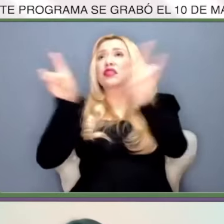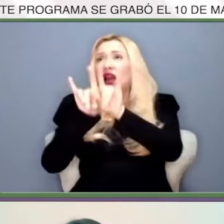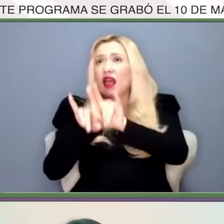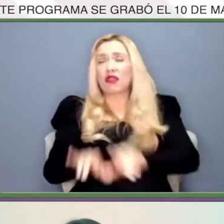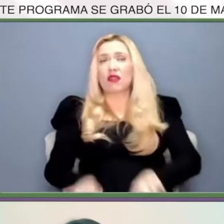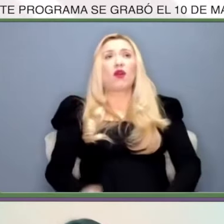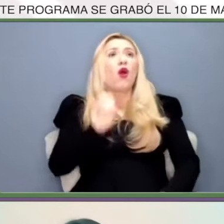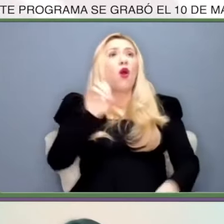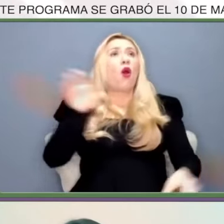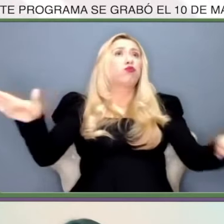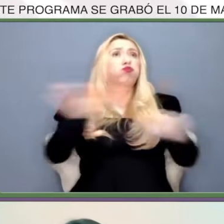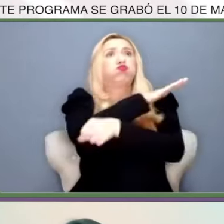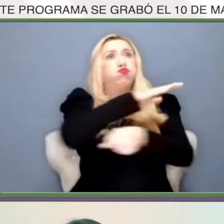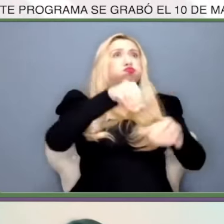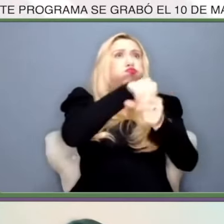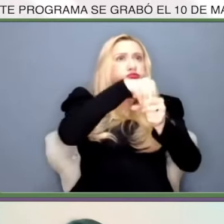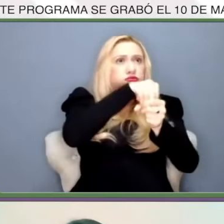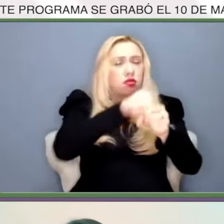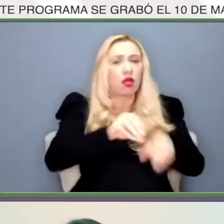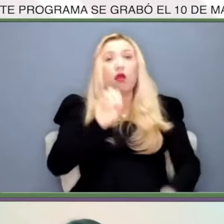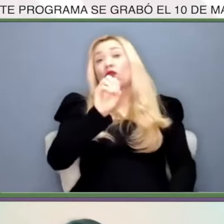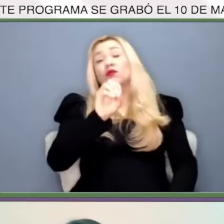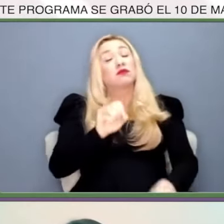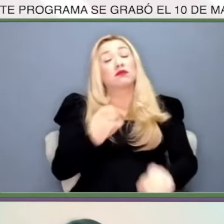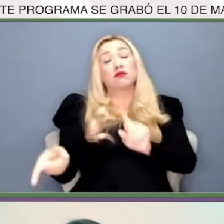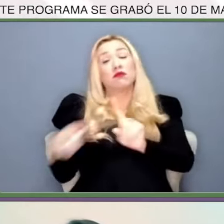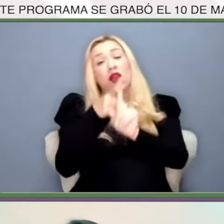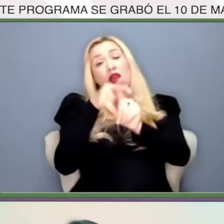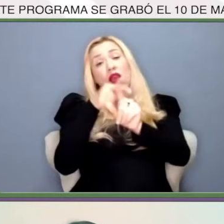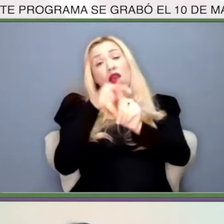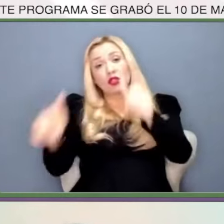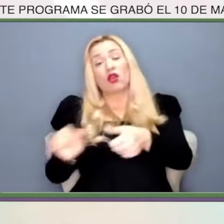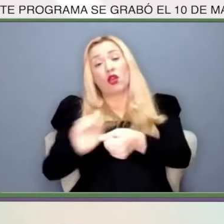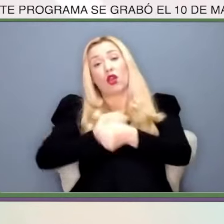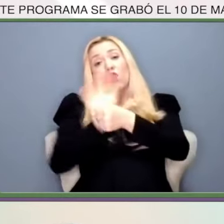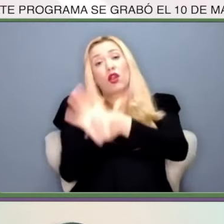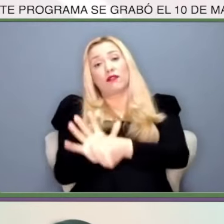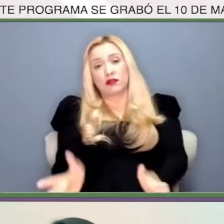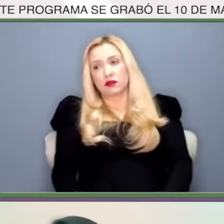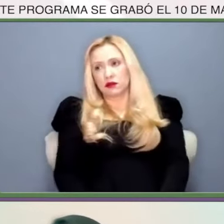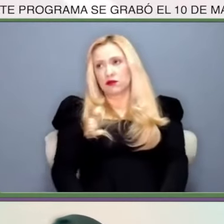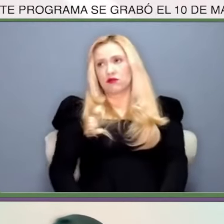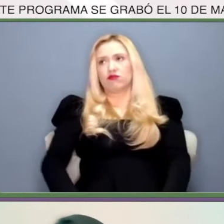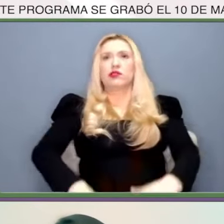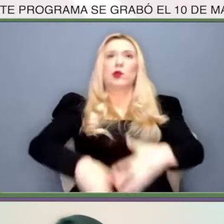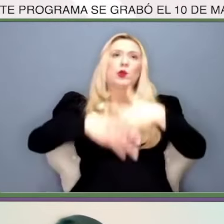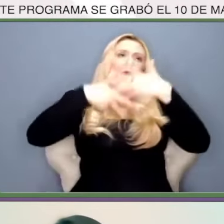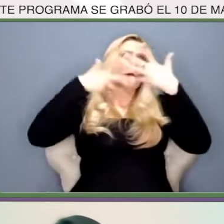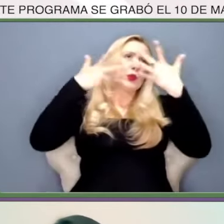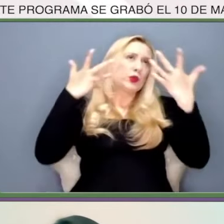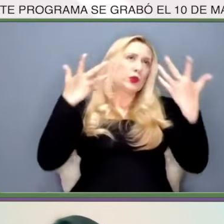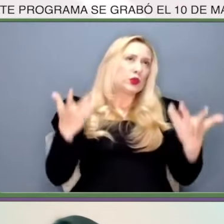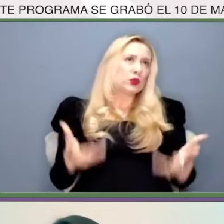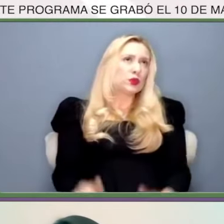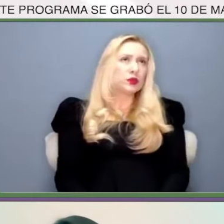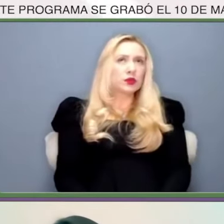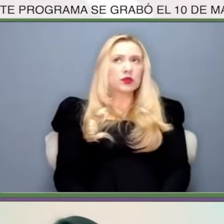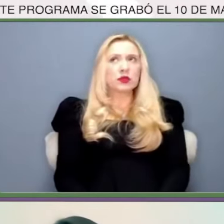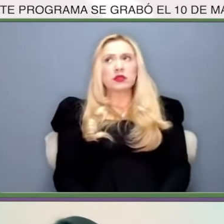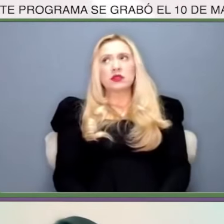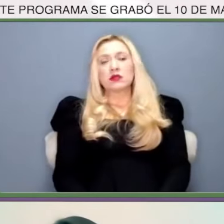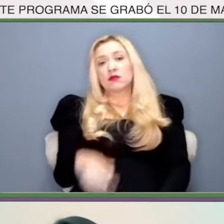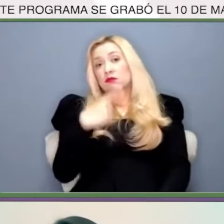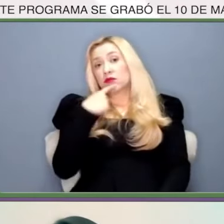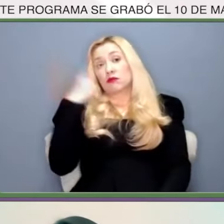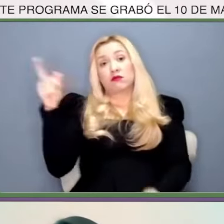están saturados o hay prioridades, ¿no? Que es la manera en la que también el sistema de salud lo ha